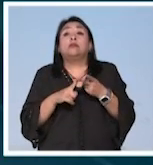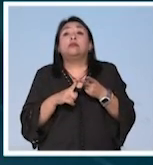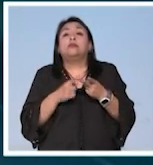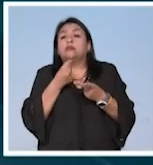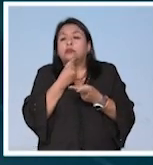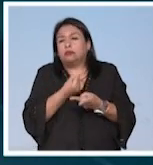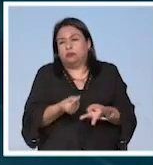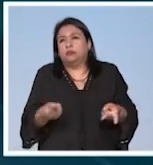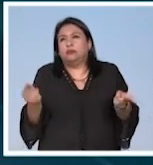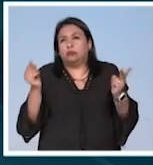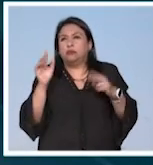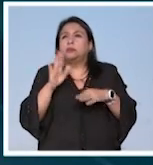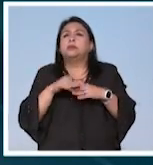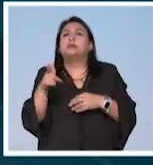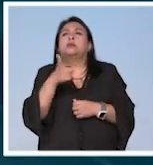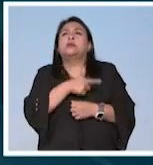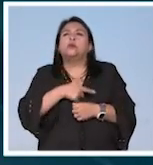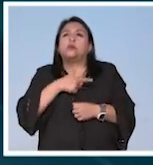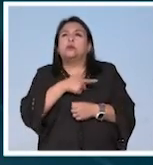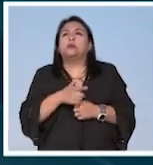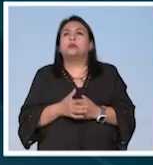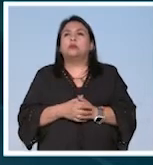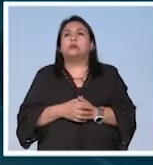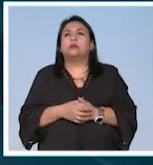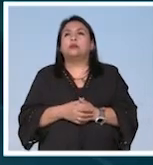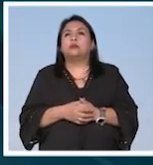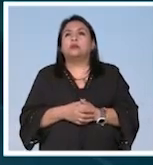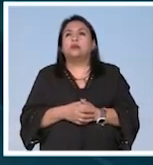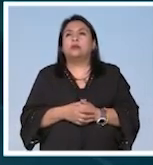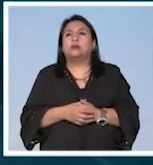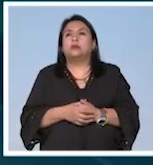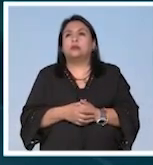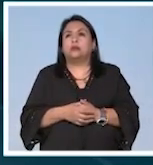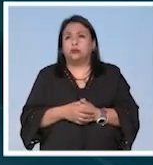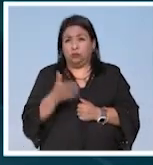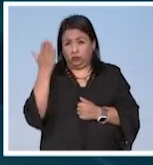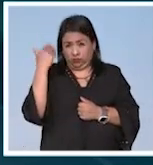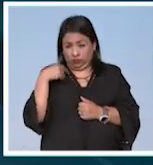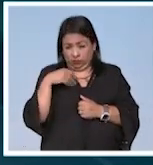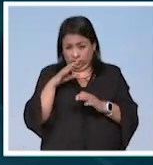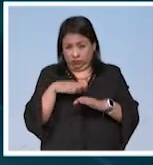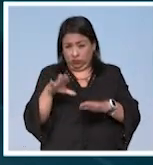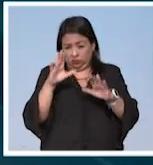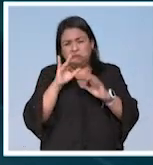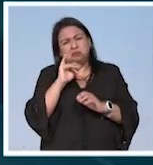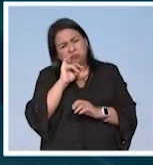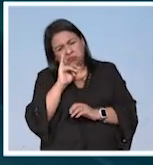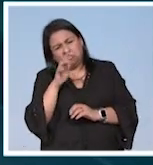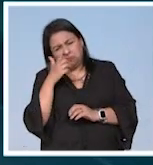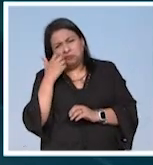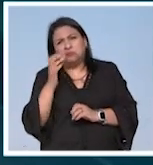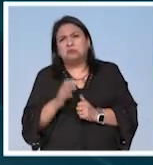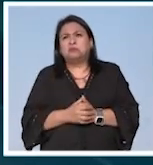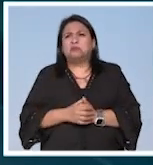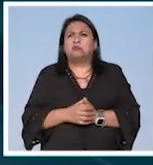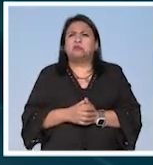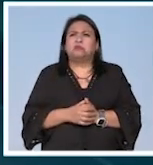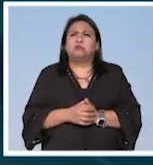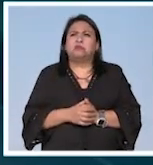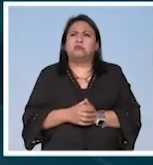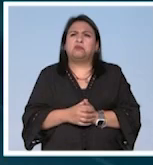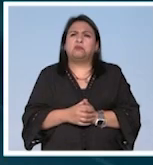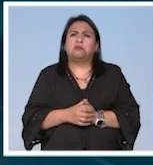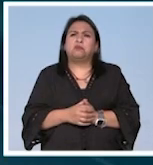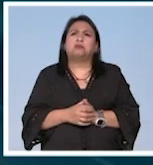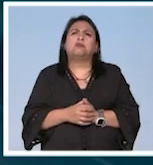infantiles que que más te gusten qué más te atraigan uno o varios de nuestras canciones o por ejemplo siqu Ah bueno pues